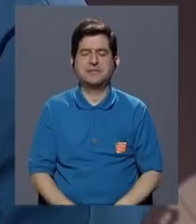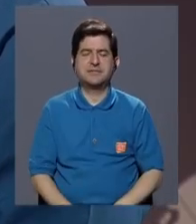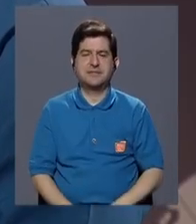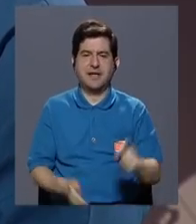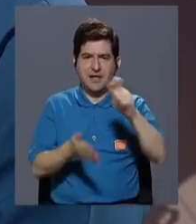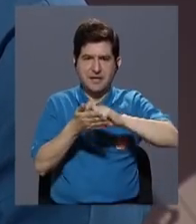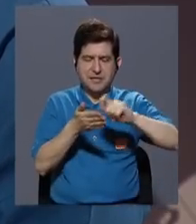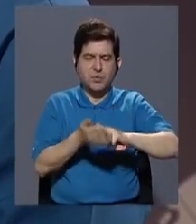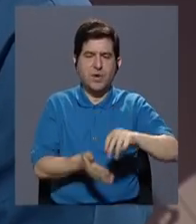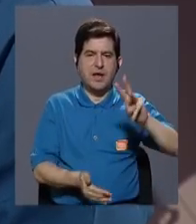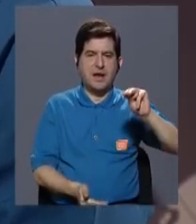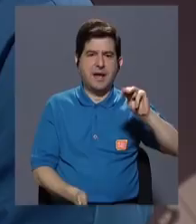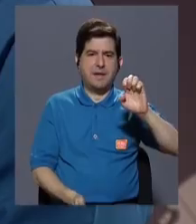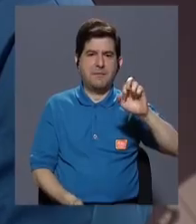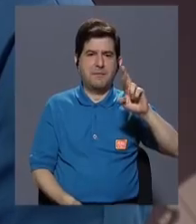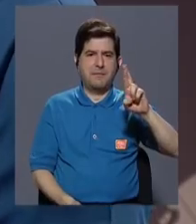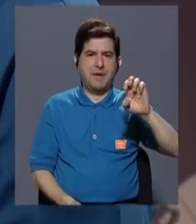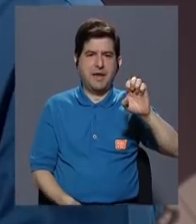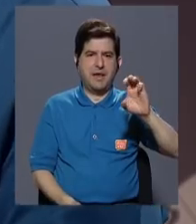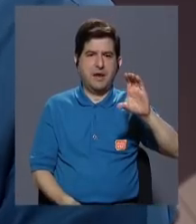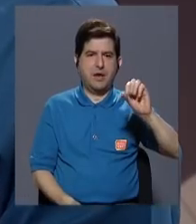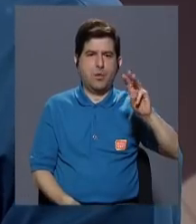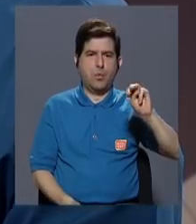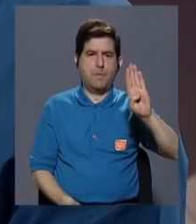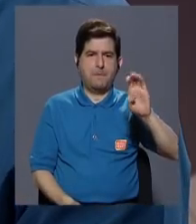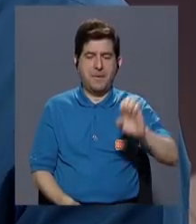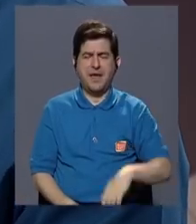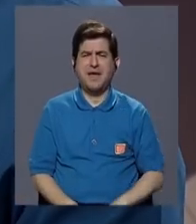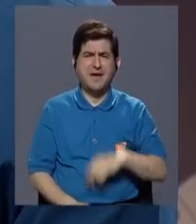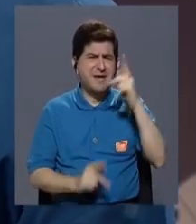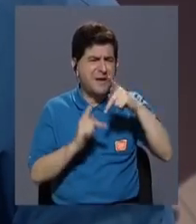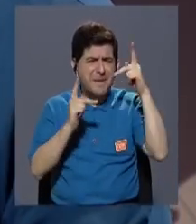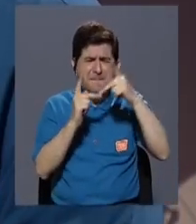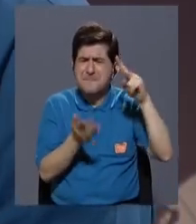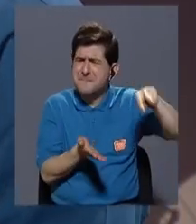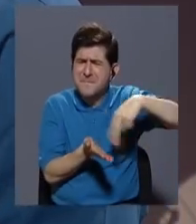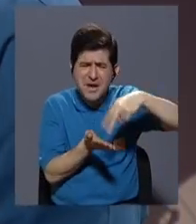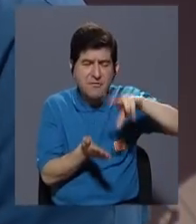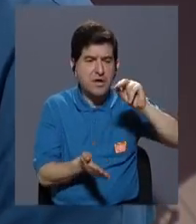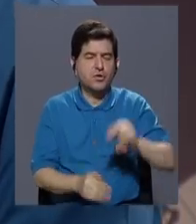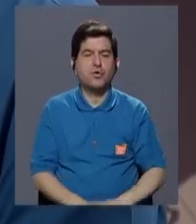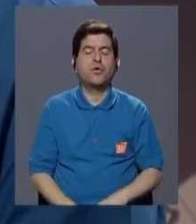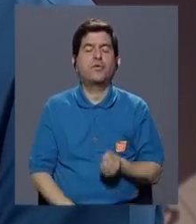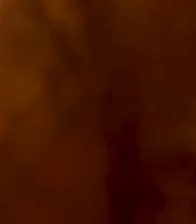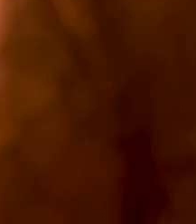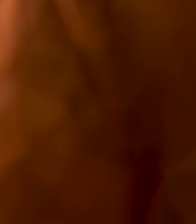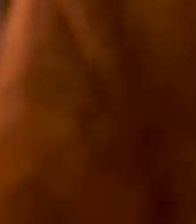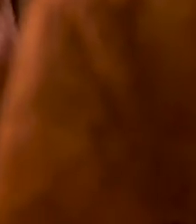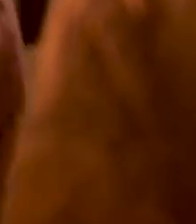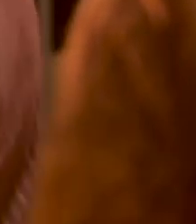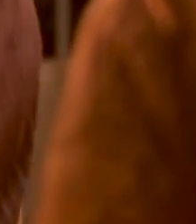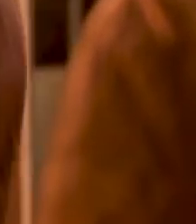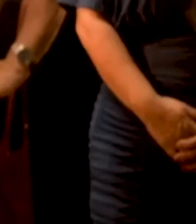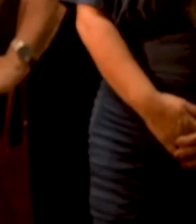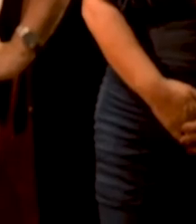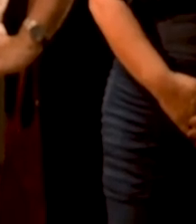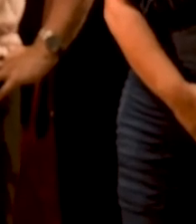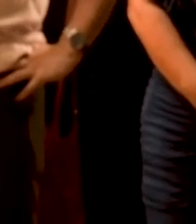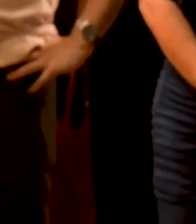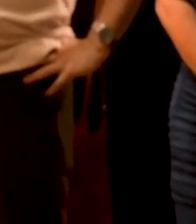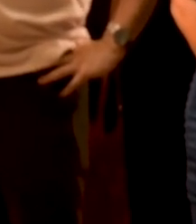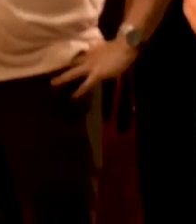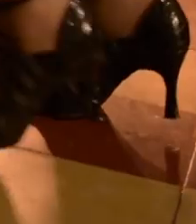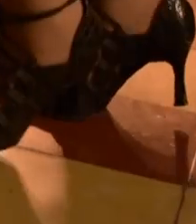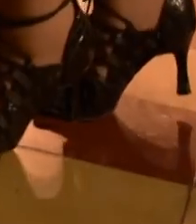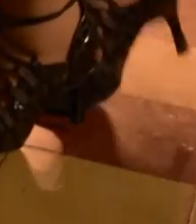de que no era el baile por ser técnicamente perfecto sino era el baile por la expresión y la celebración del cuerpo la